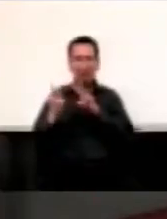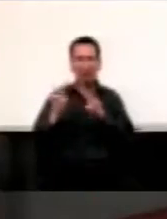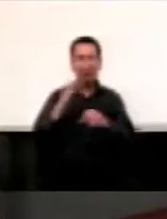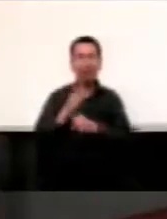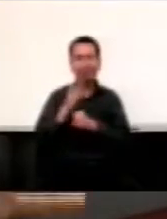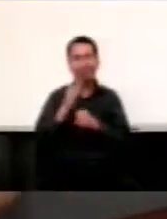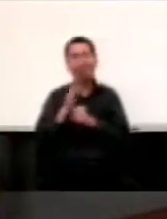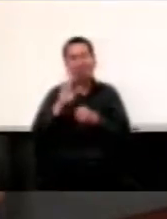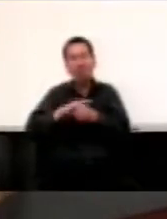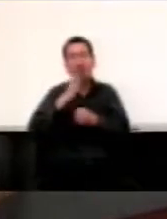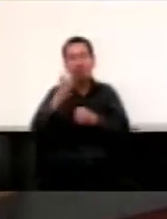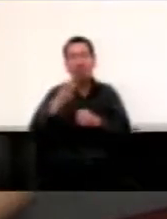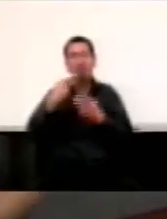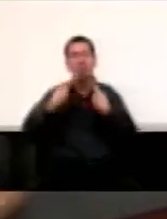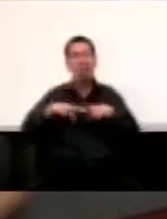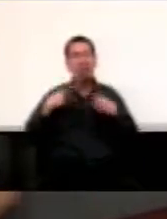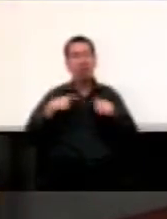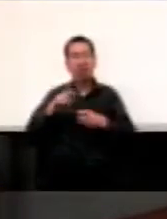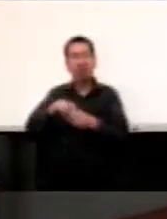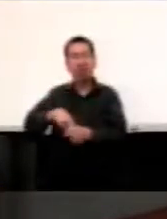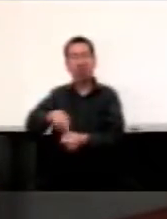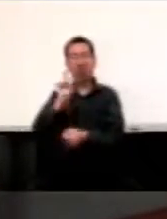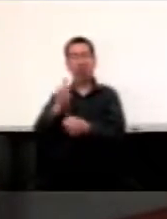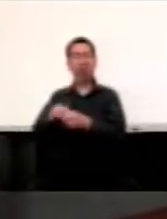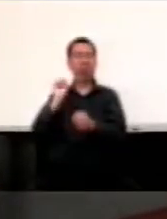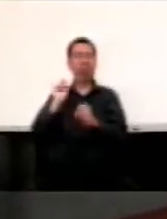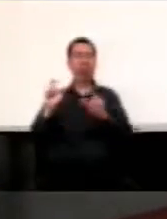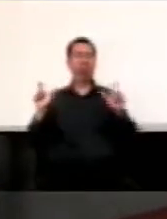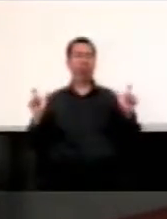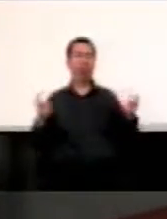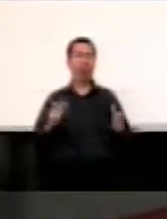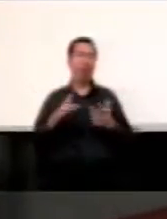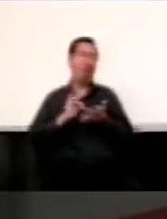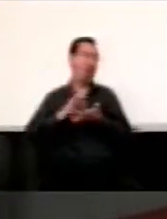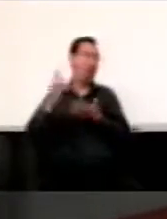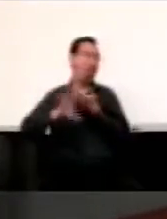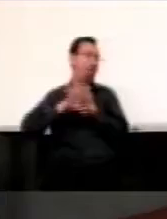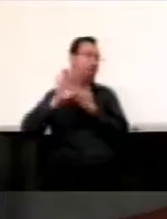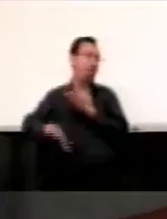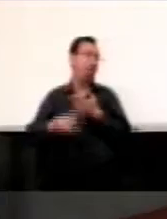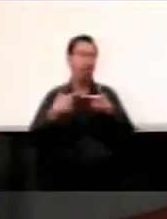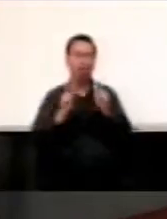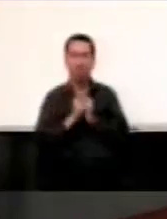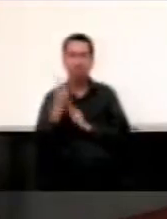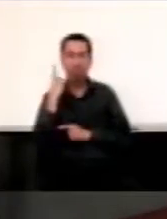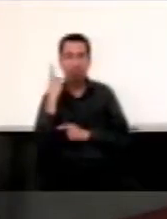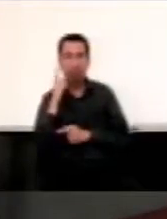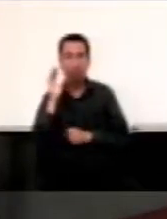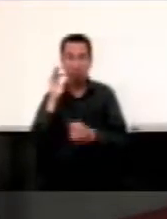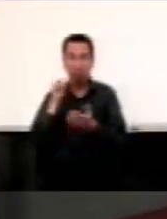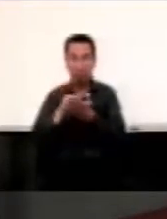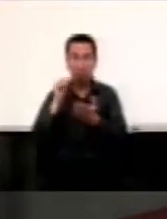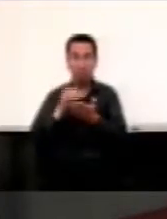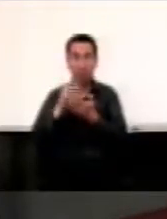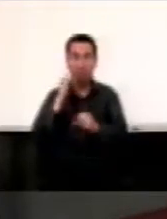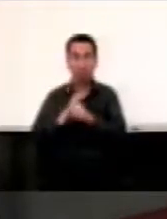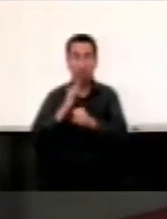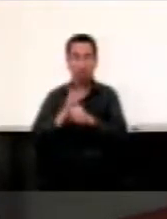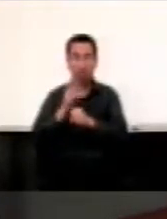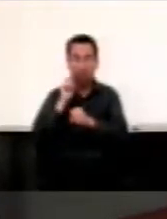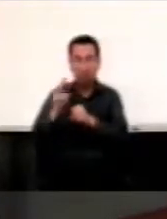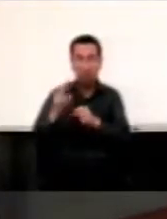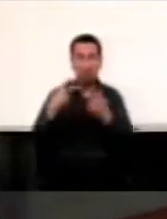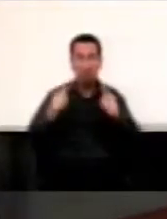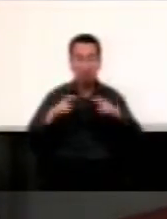a fragmentar el sistema de partidos y una de las consecuencias que podemos ver de esta fragmentación